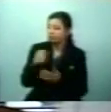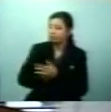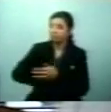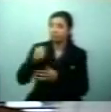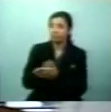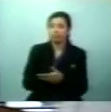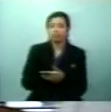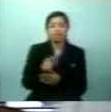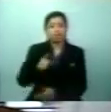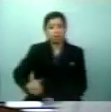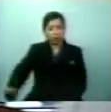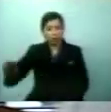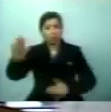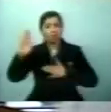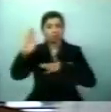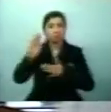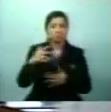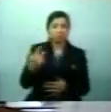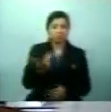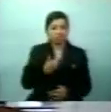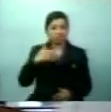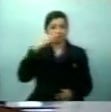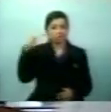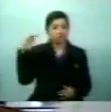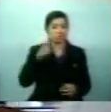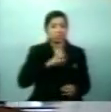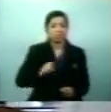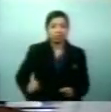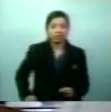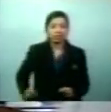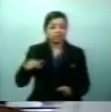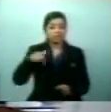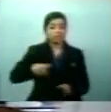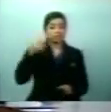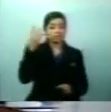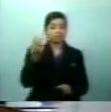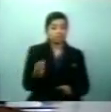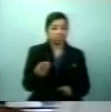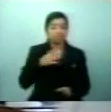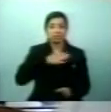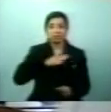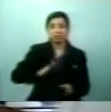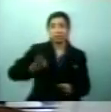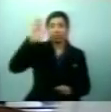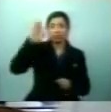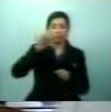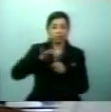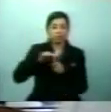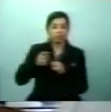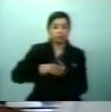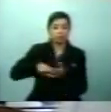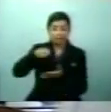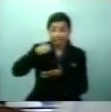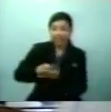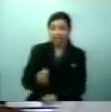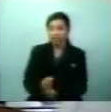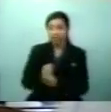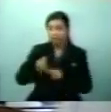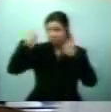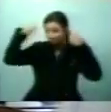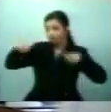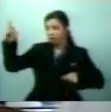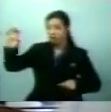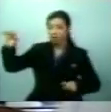su compromiso con nuestro país. Este día doy mi voto por la ratificación de este acuerdo de